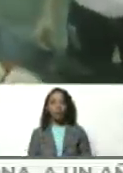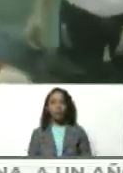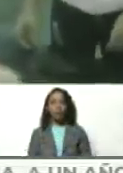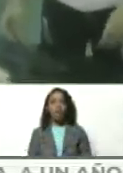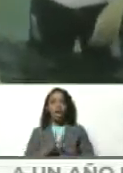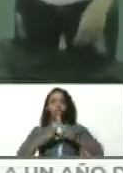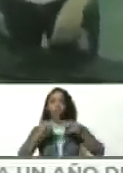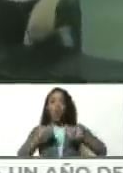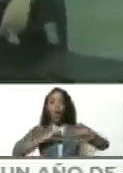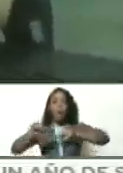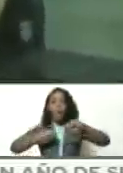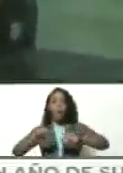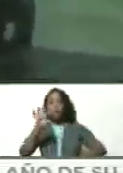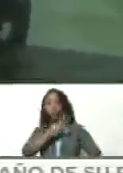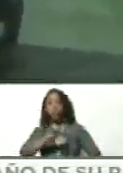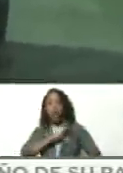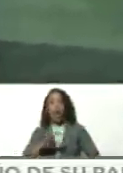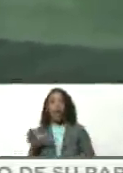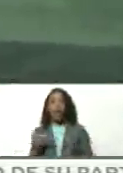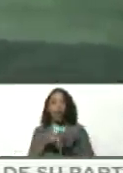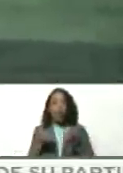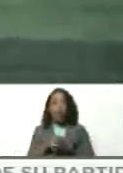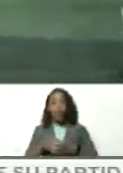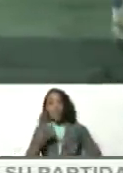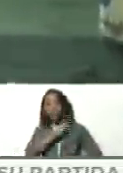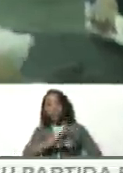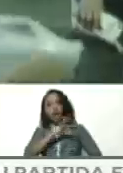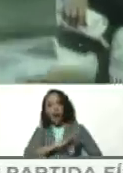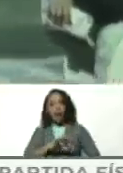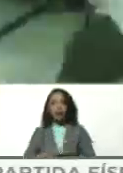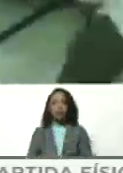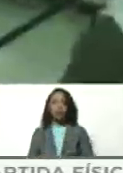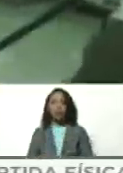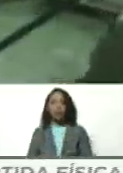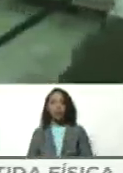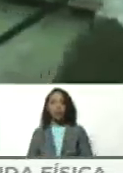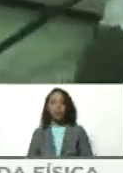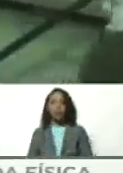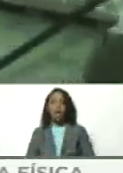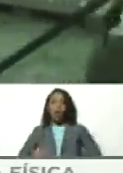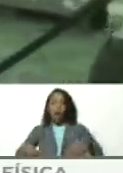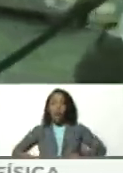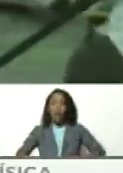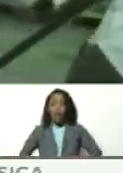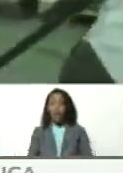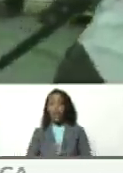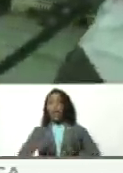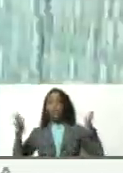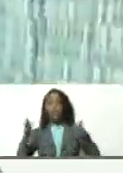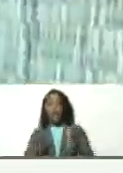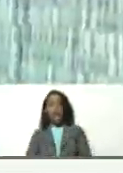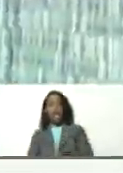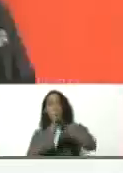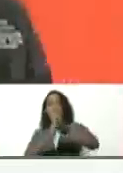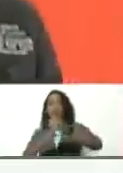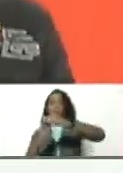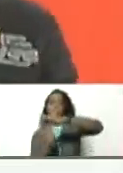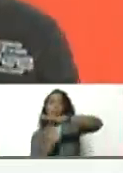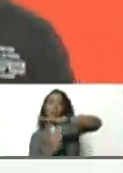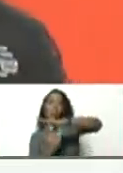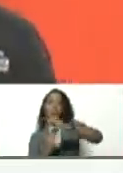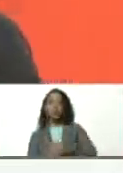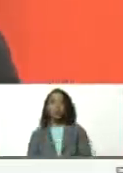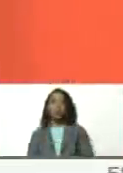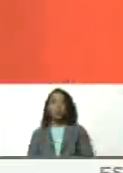todos los movimientos sociales, colectivos sociales. Un esfuerzo inmenso del liderazgo de base, sin el